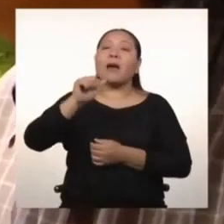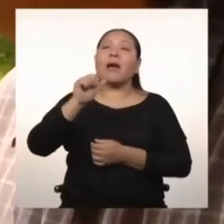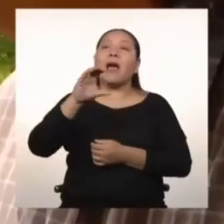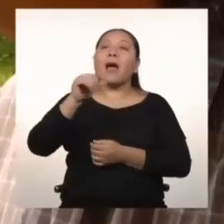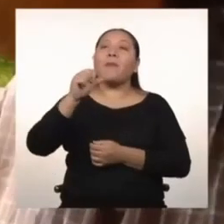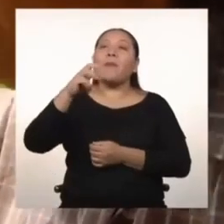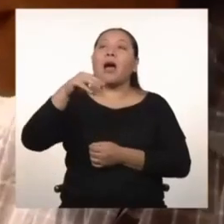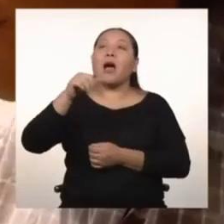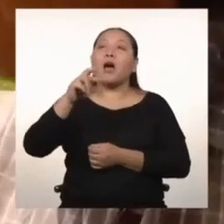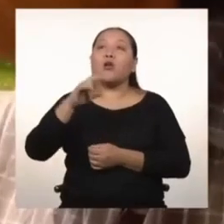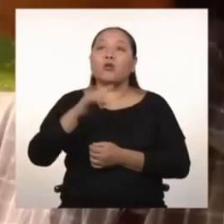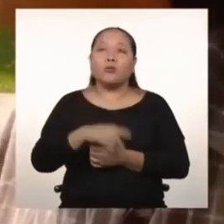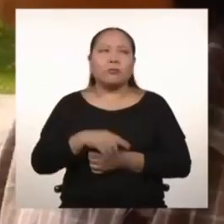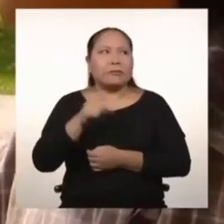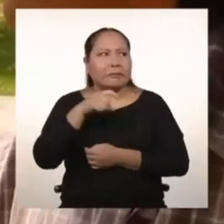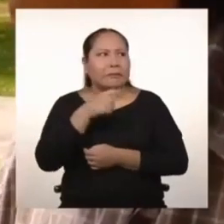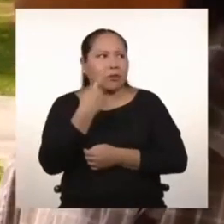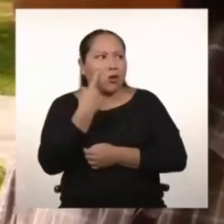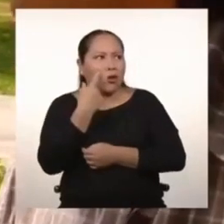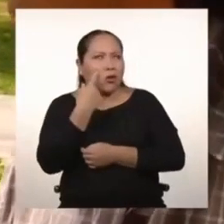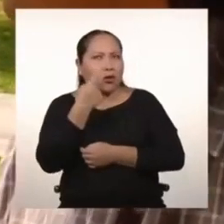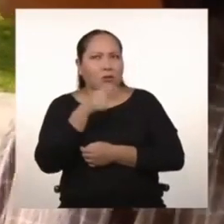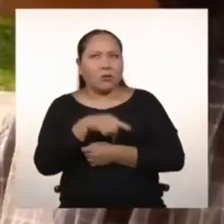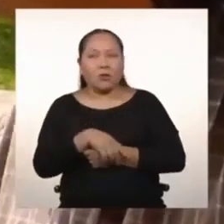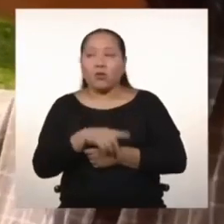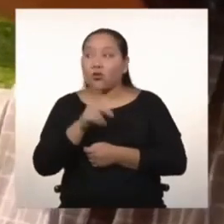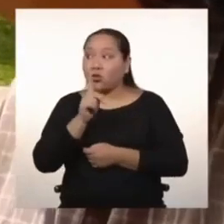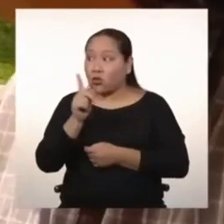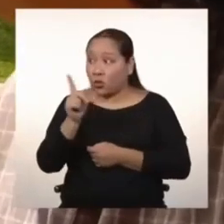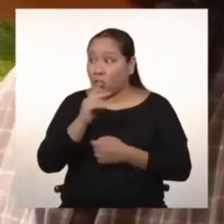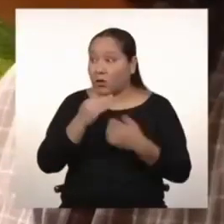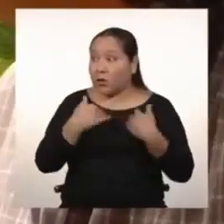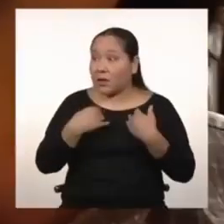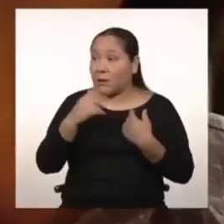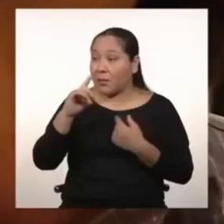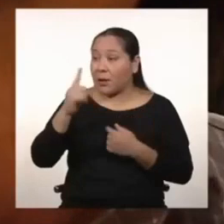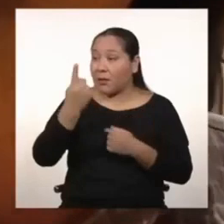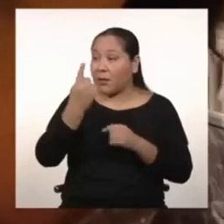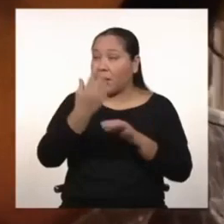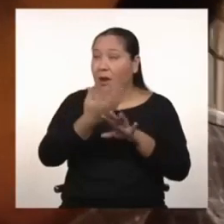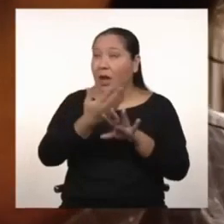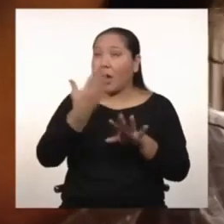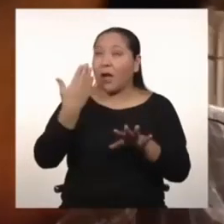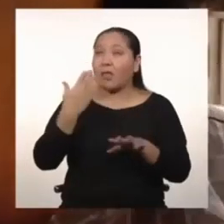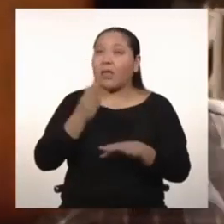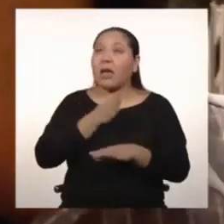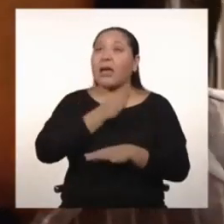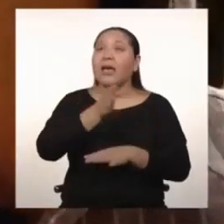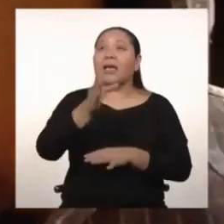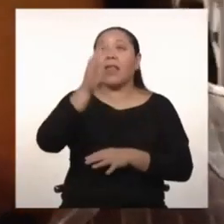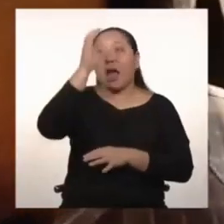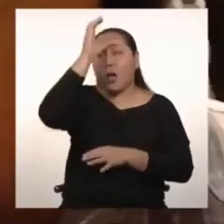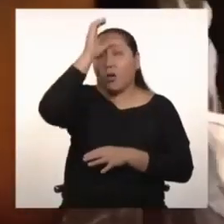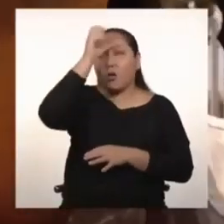necesito conocer a fondo ese personaje. Yo creo que lo que tú tienes que hacer primero es ir al Cusco.